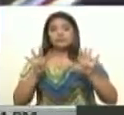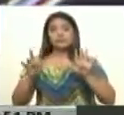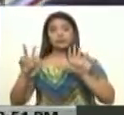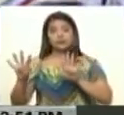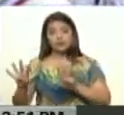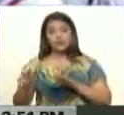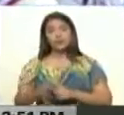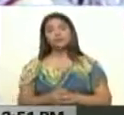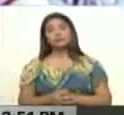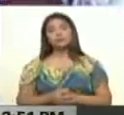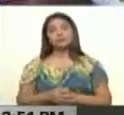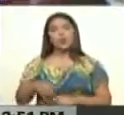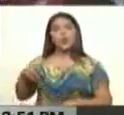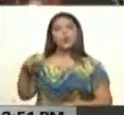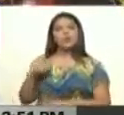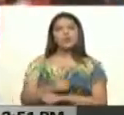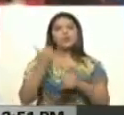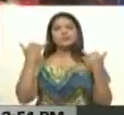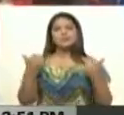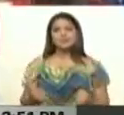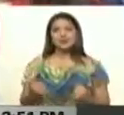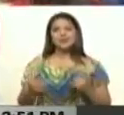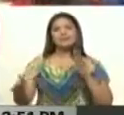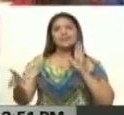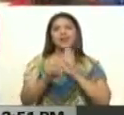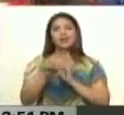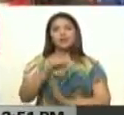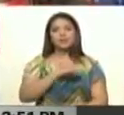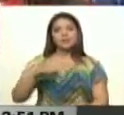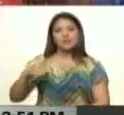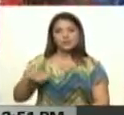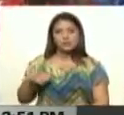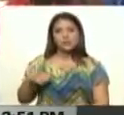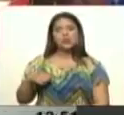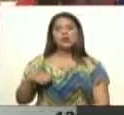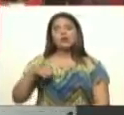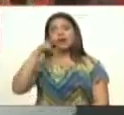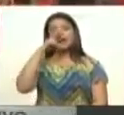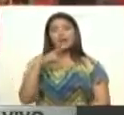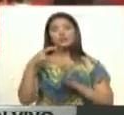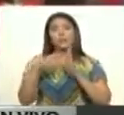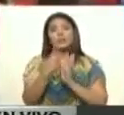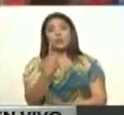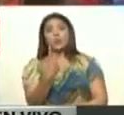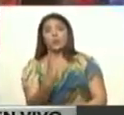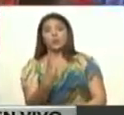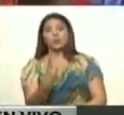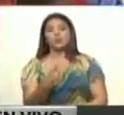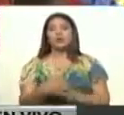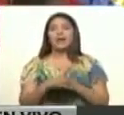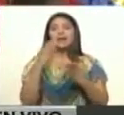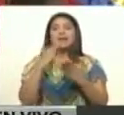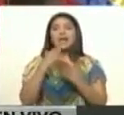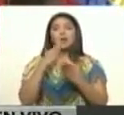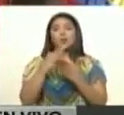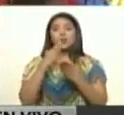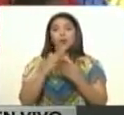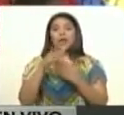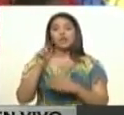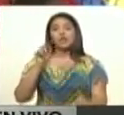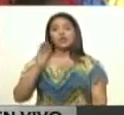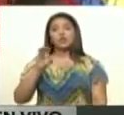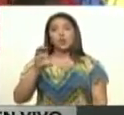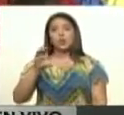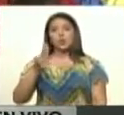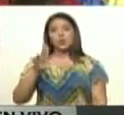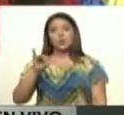1999 ordenó que separara el decreto de privatización. Y fue en el 2001, allá en la escuela de Tocuyito, con los